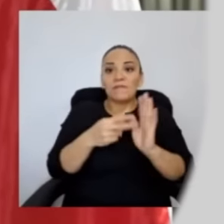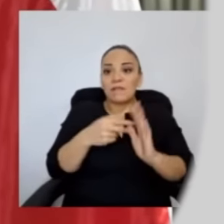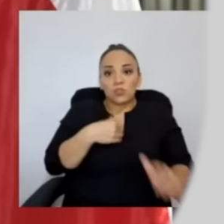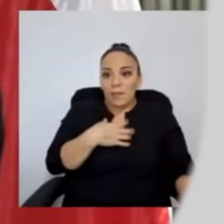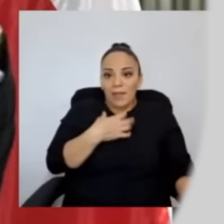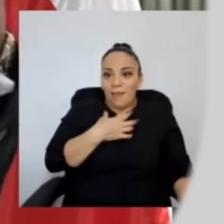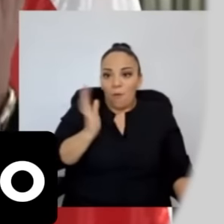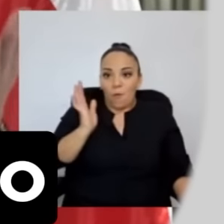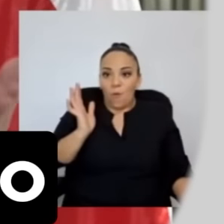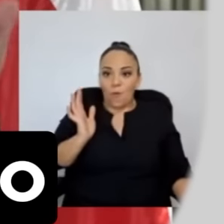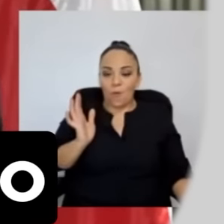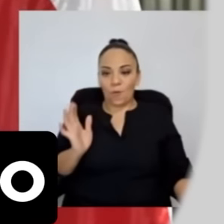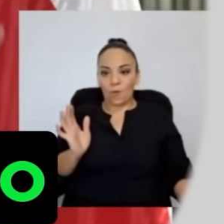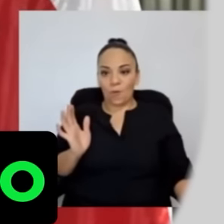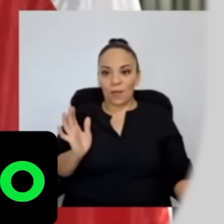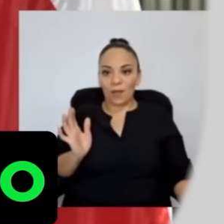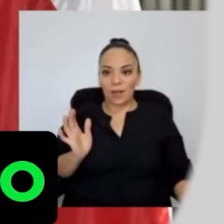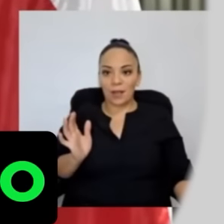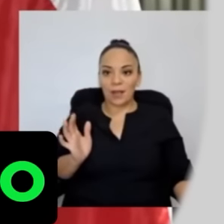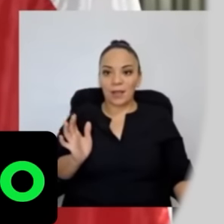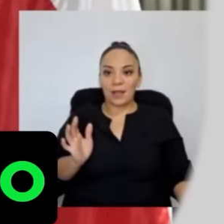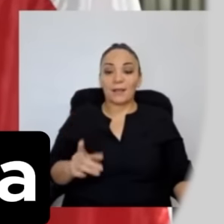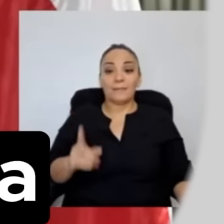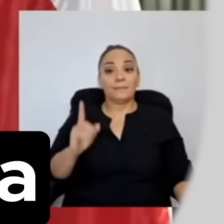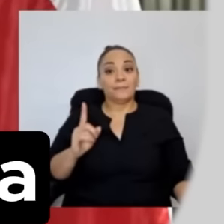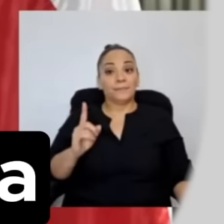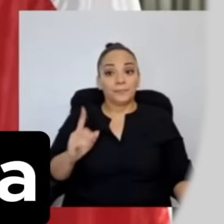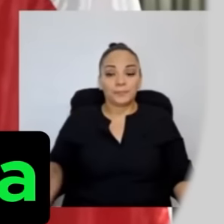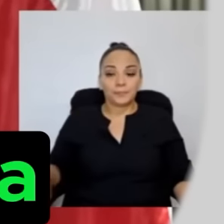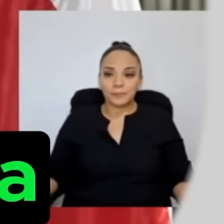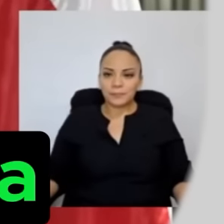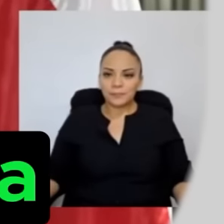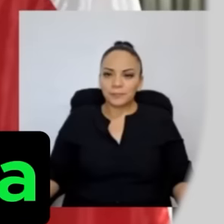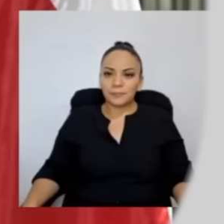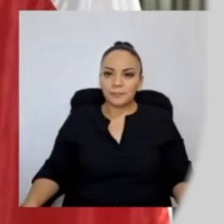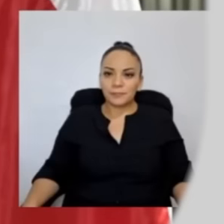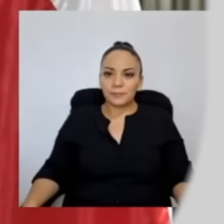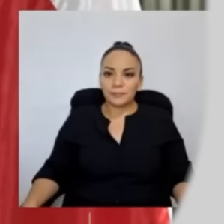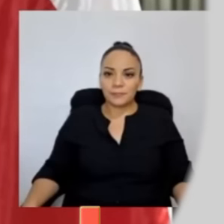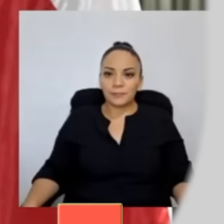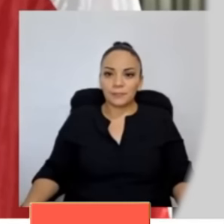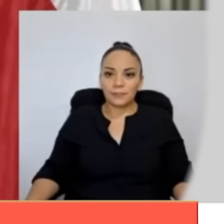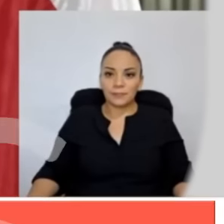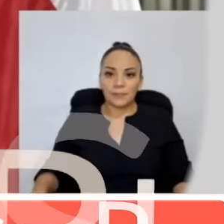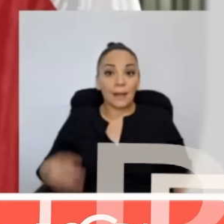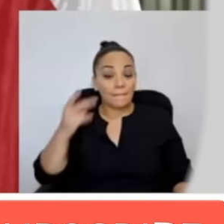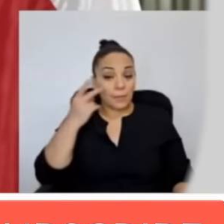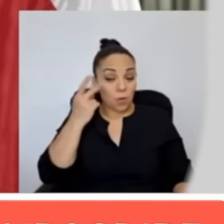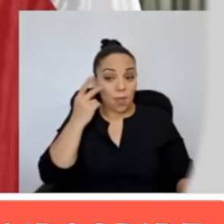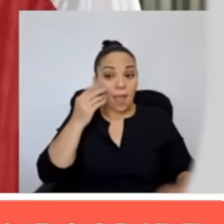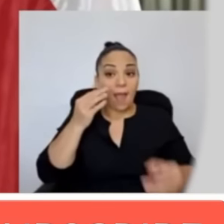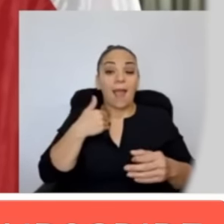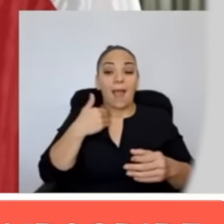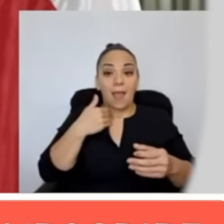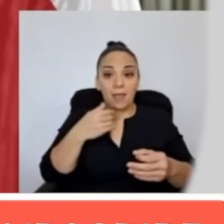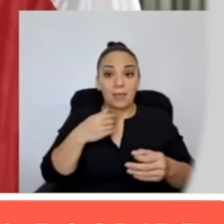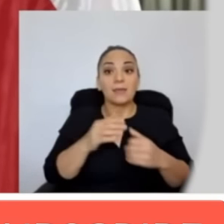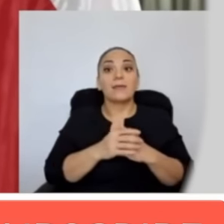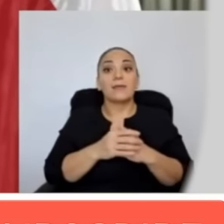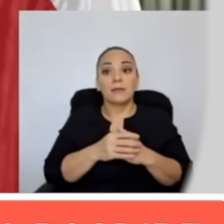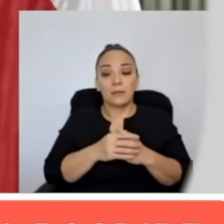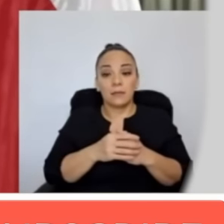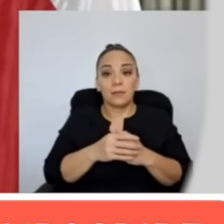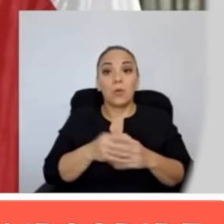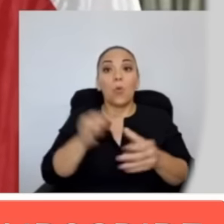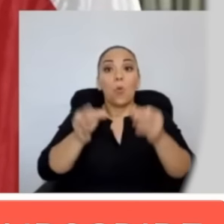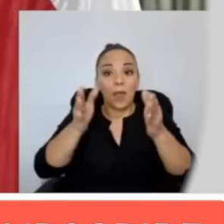Ahora, si hay un fenómeno interesantísimo en tres países de América Latina, donde el pueblo le dio poder